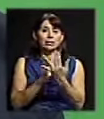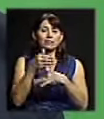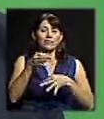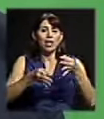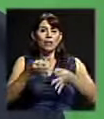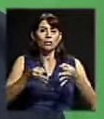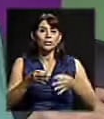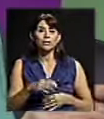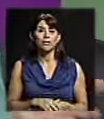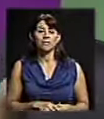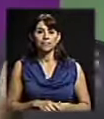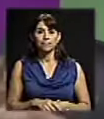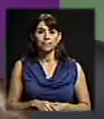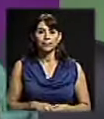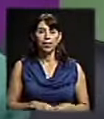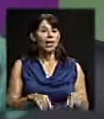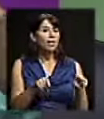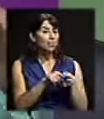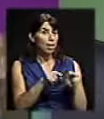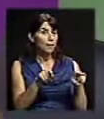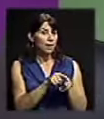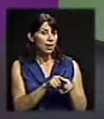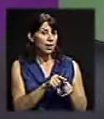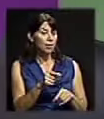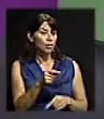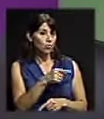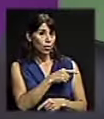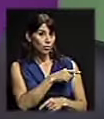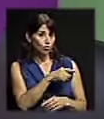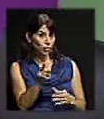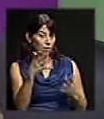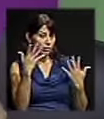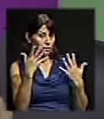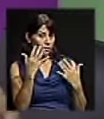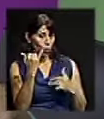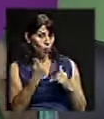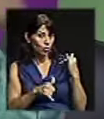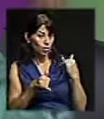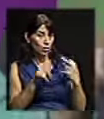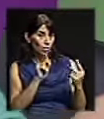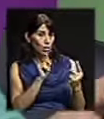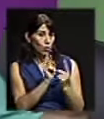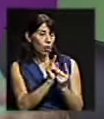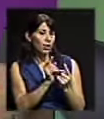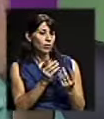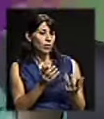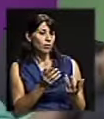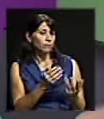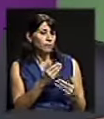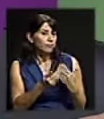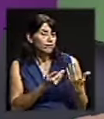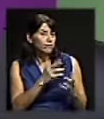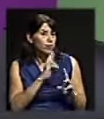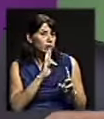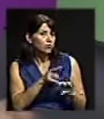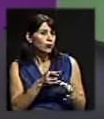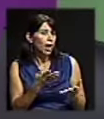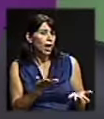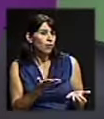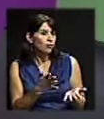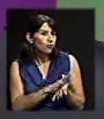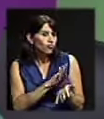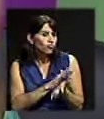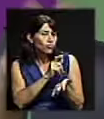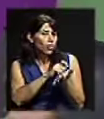eh También hablar cuando ustedes concluyen este encuentro eh quedan resultados se se redacta un